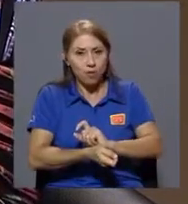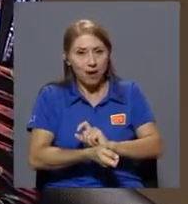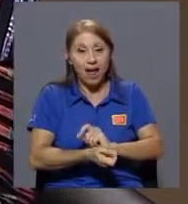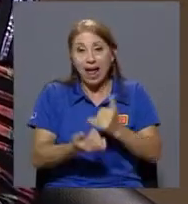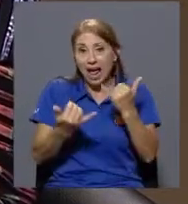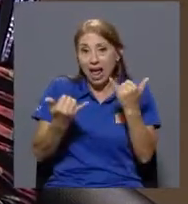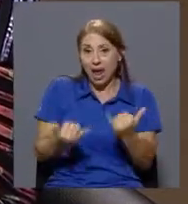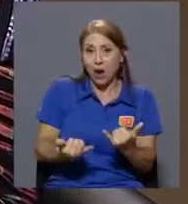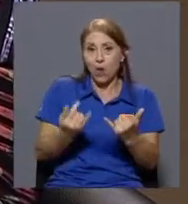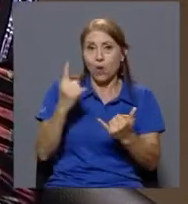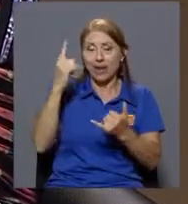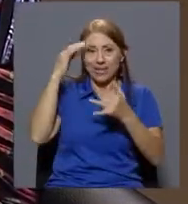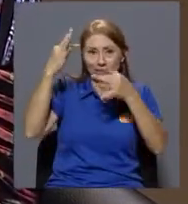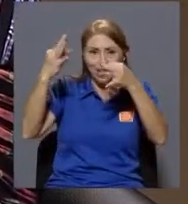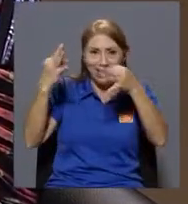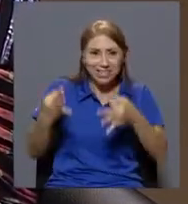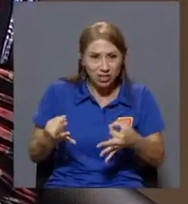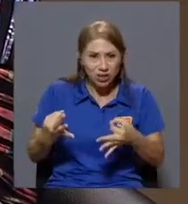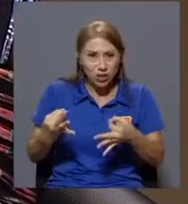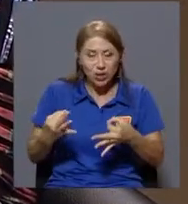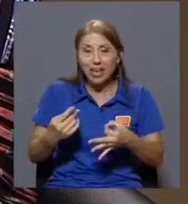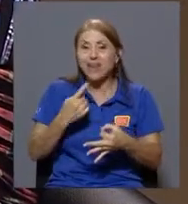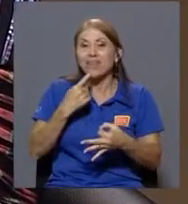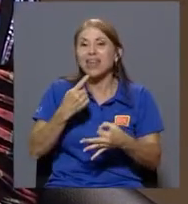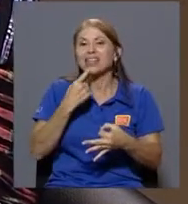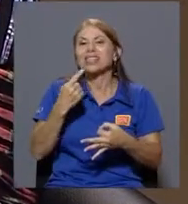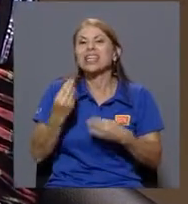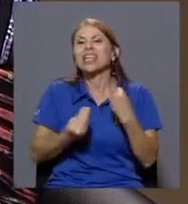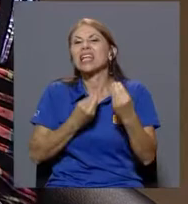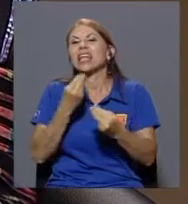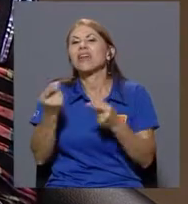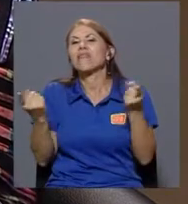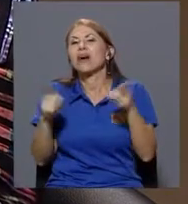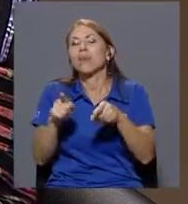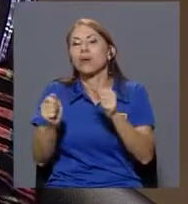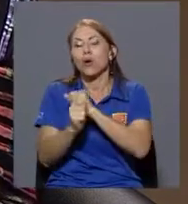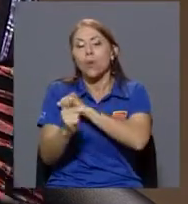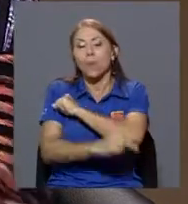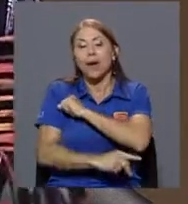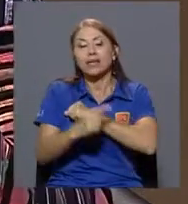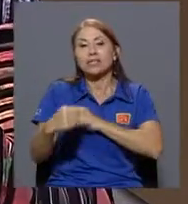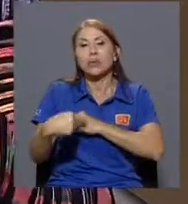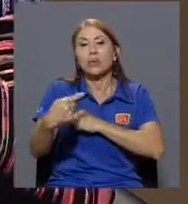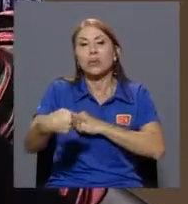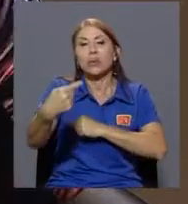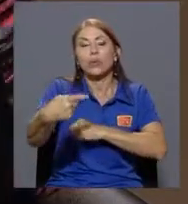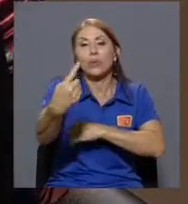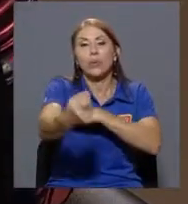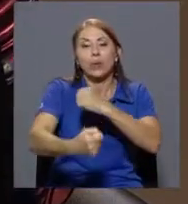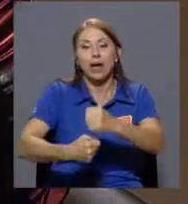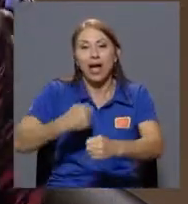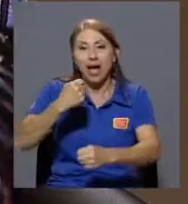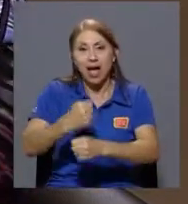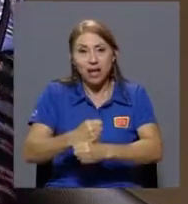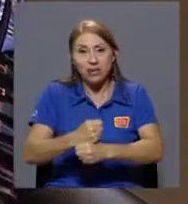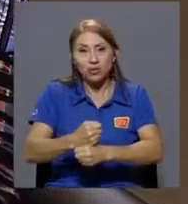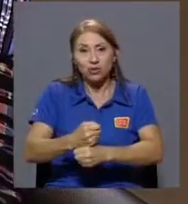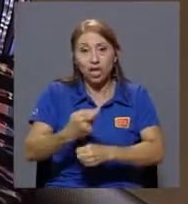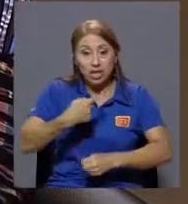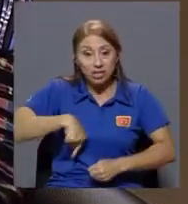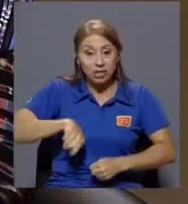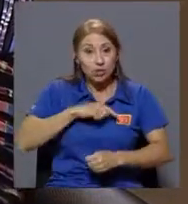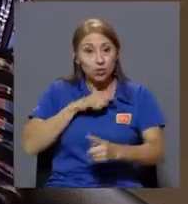que va a marcar cuál rumbo sigue el país en los siguientes años. Si vamos hacia un rumbo de la